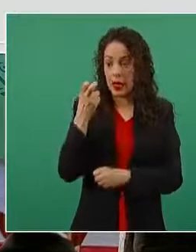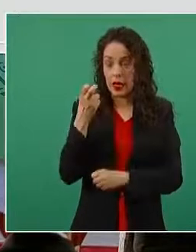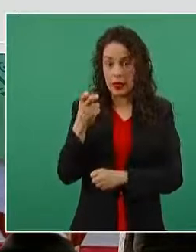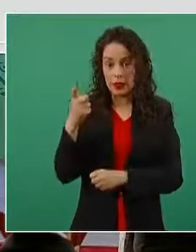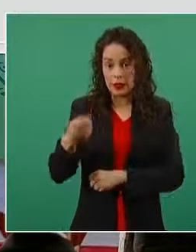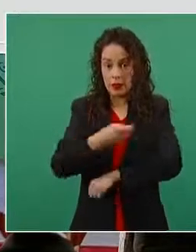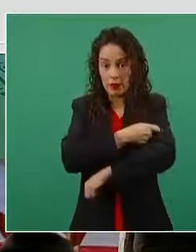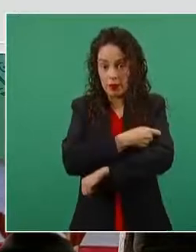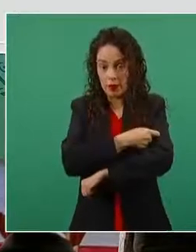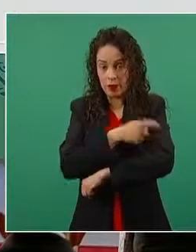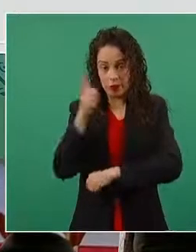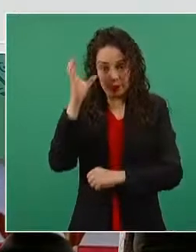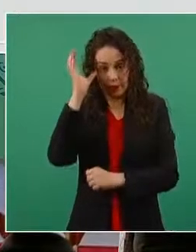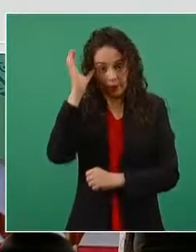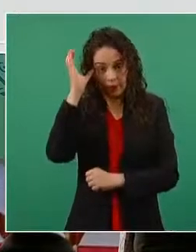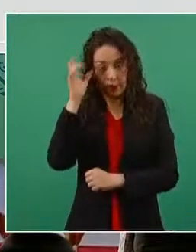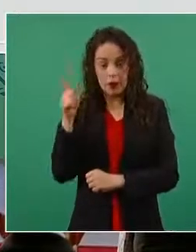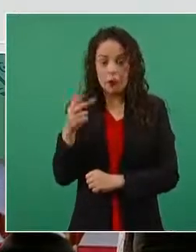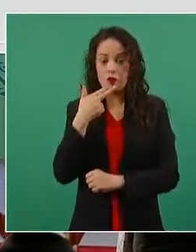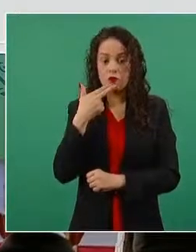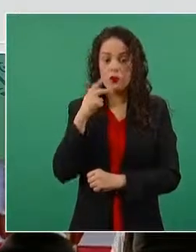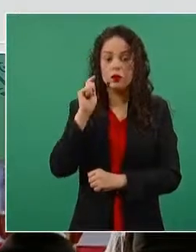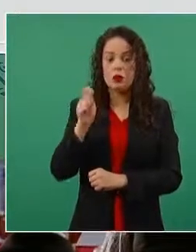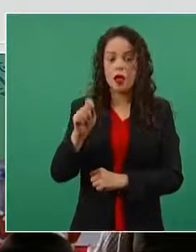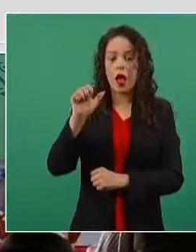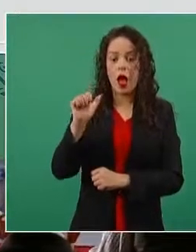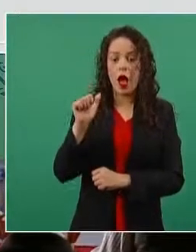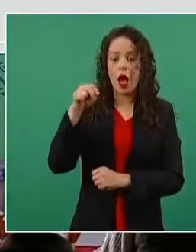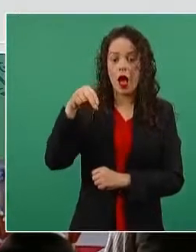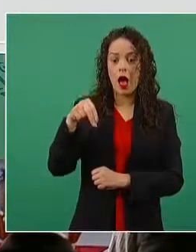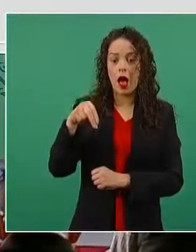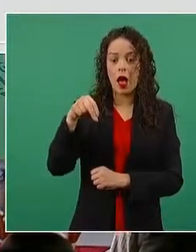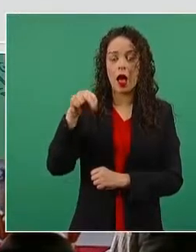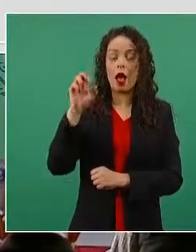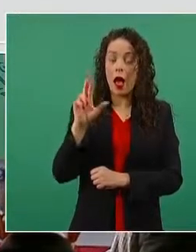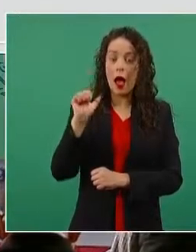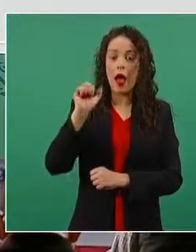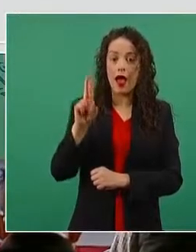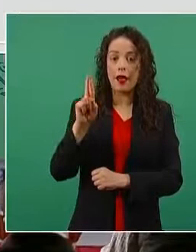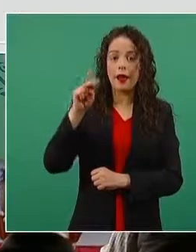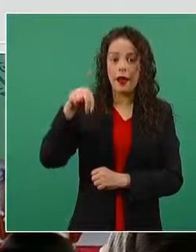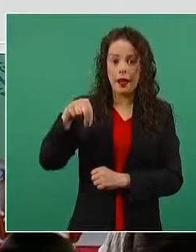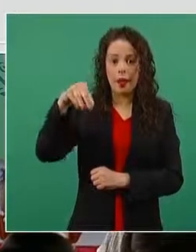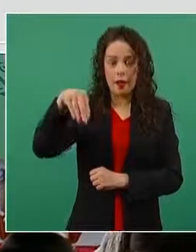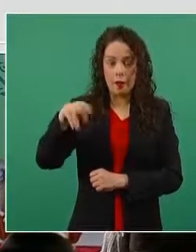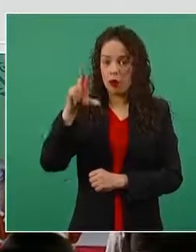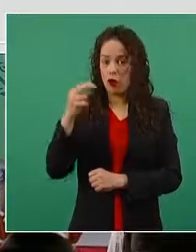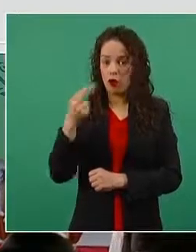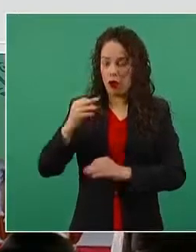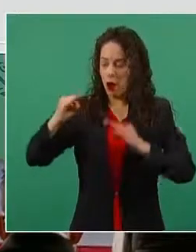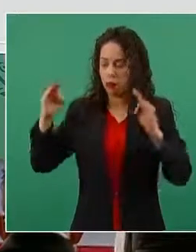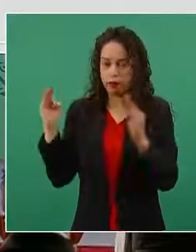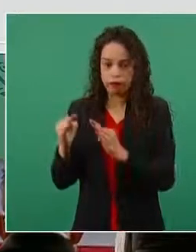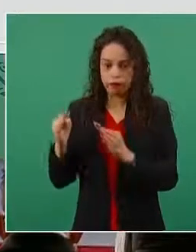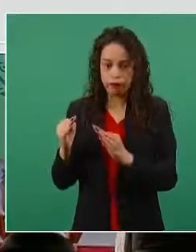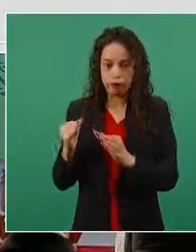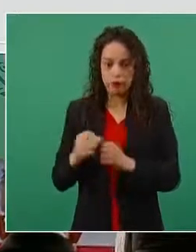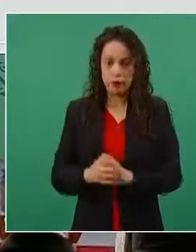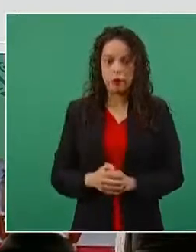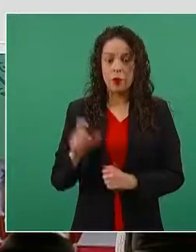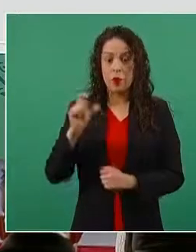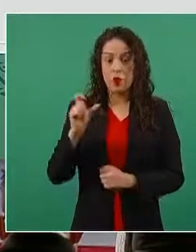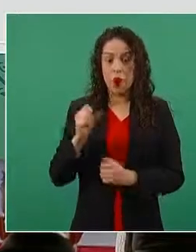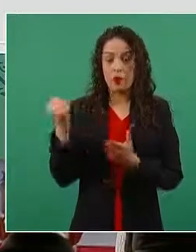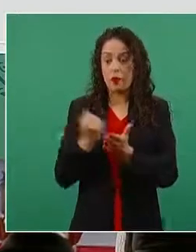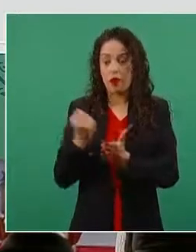La vacuna utiliza tecnología de ARNM, no requiere congelación. A más tardar el 30 de mayo, si lo autoriza COFEPRIS, se